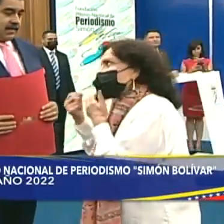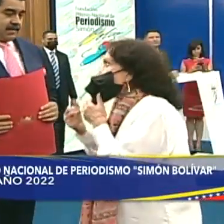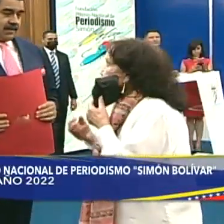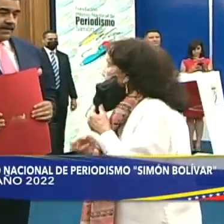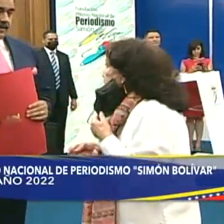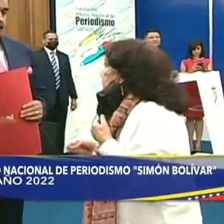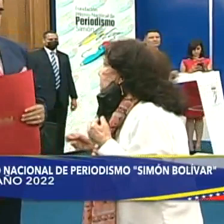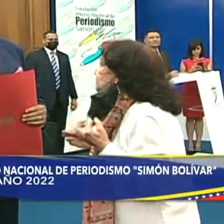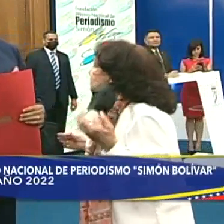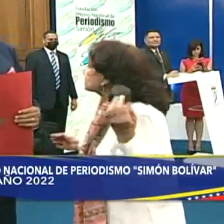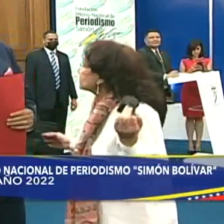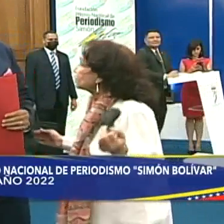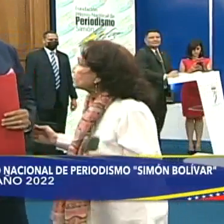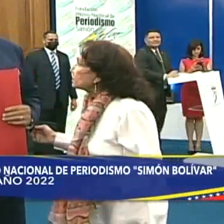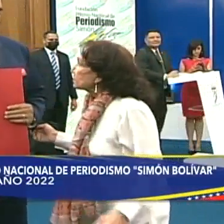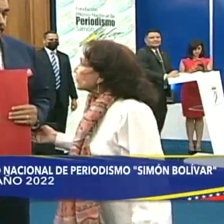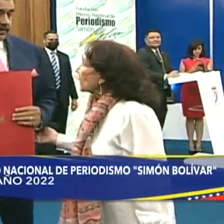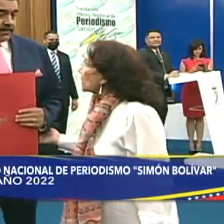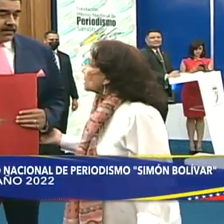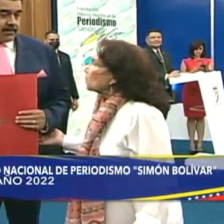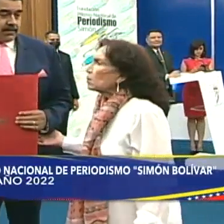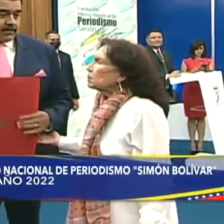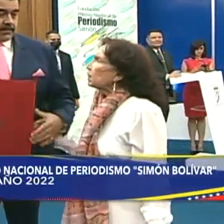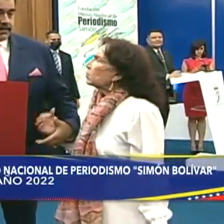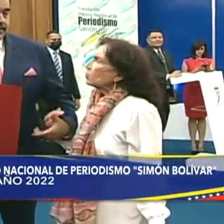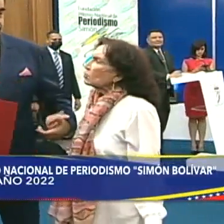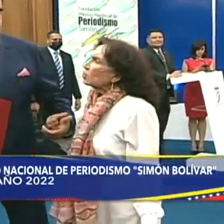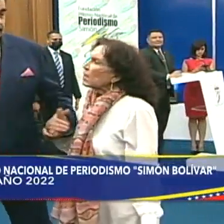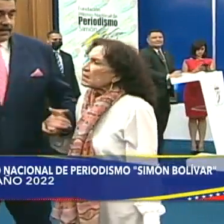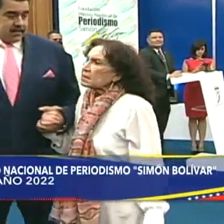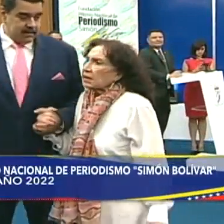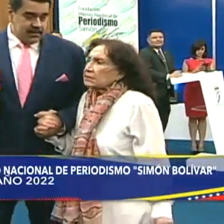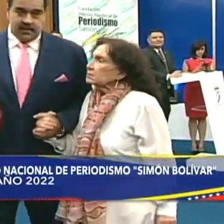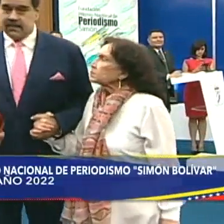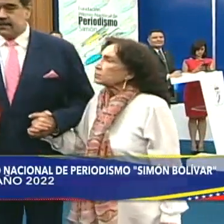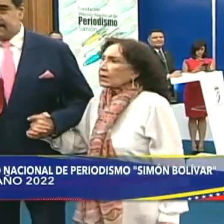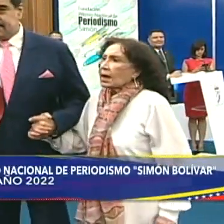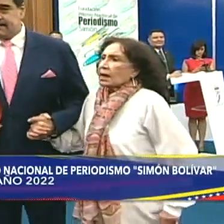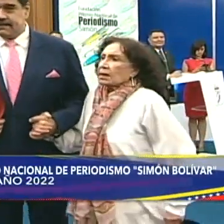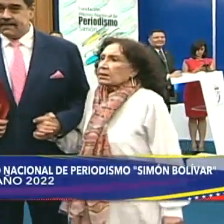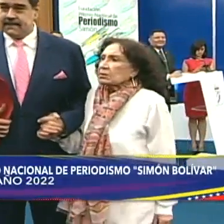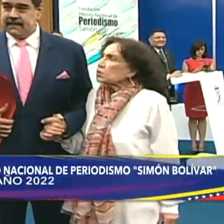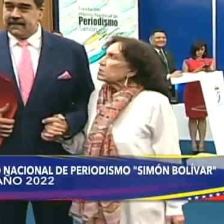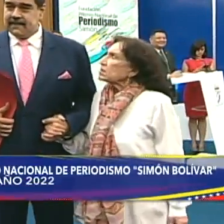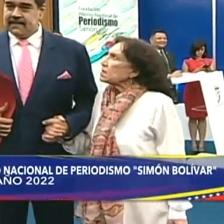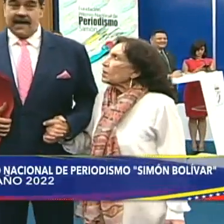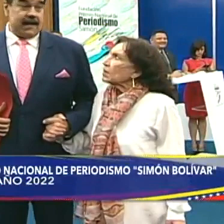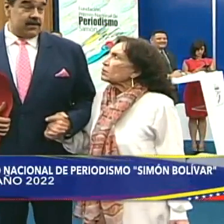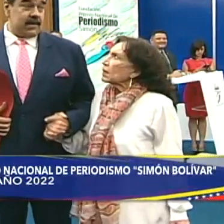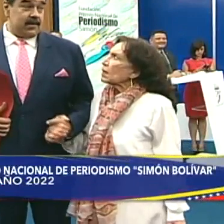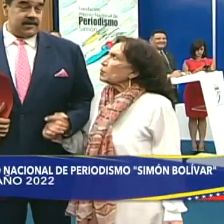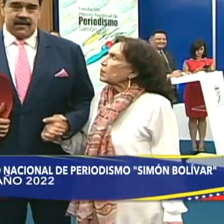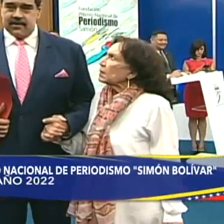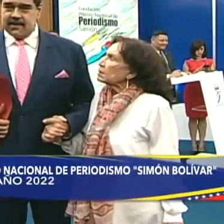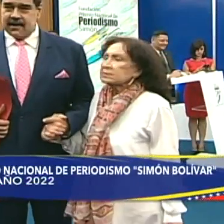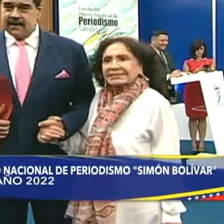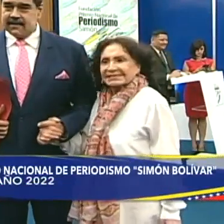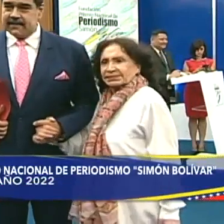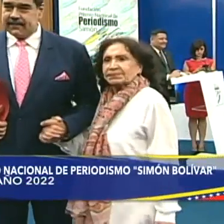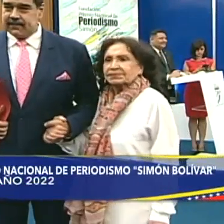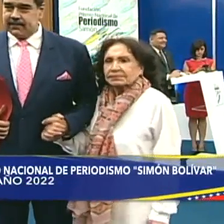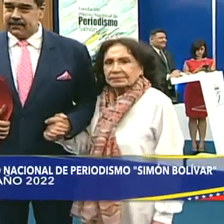estos medios dominantes que sirven también a las políticas de Occidente, que persiguen a los pueblos que son libres y soberanos. Allí